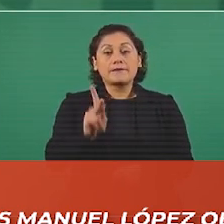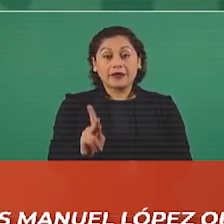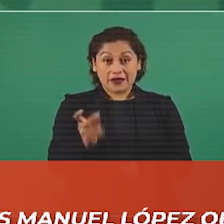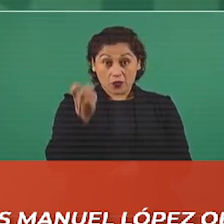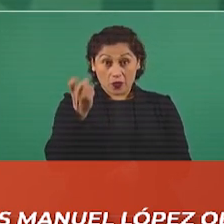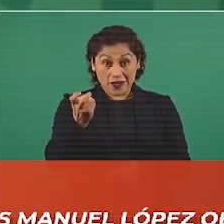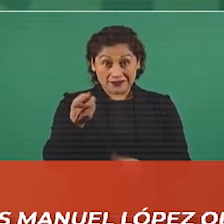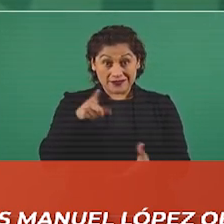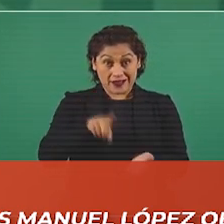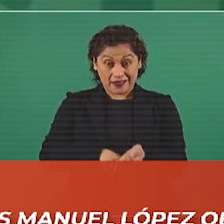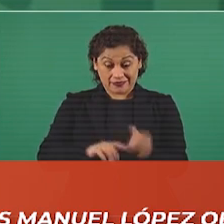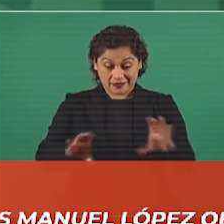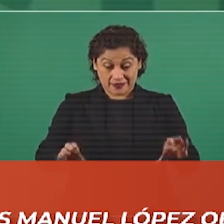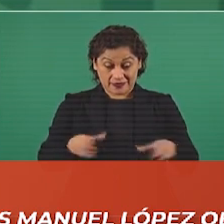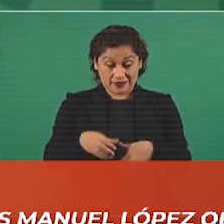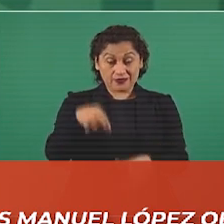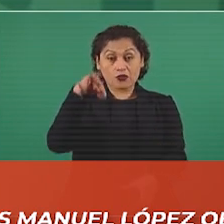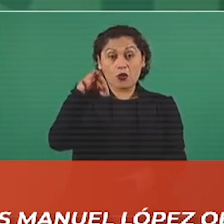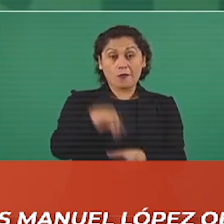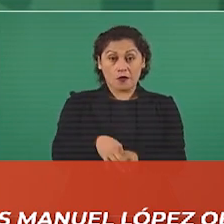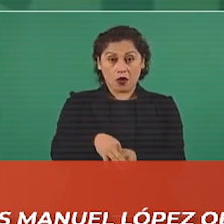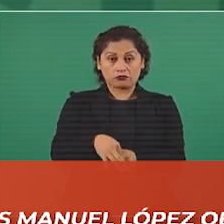pesan,